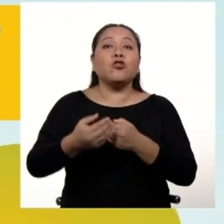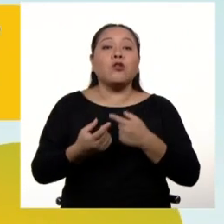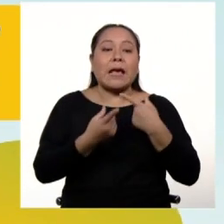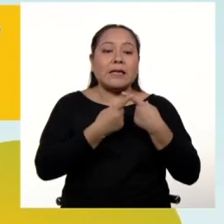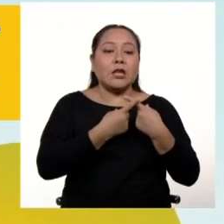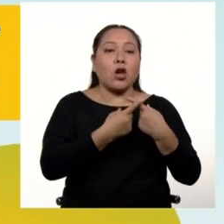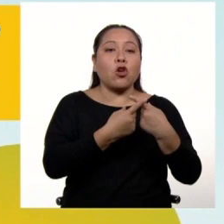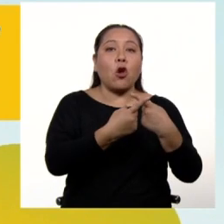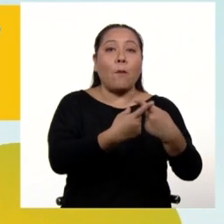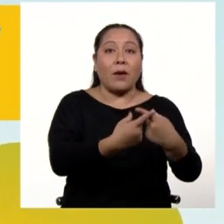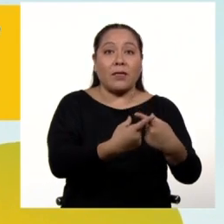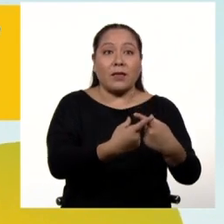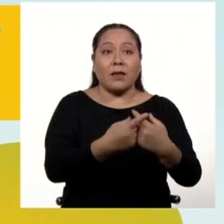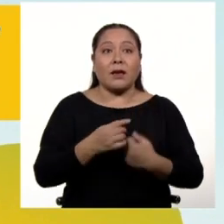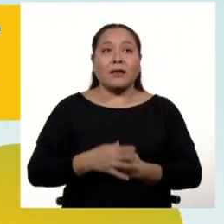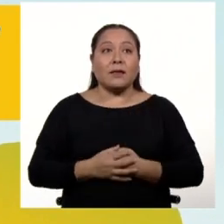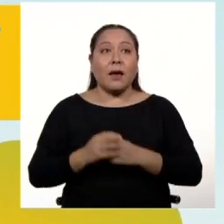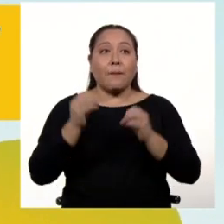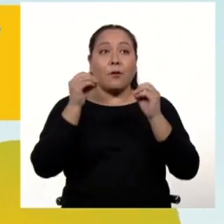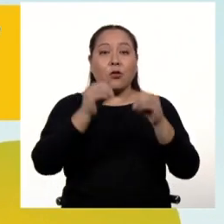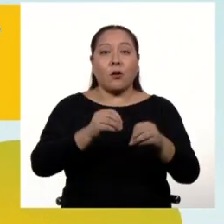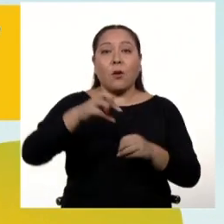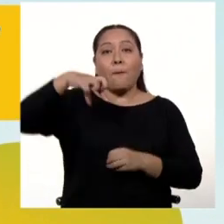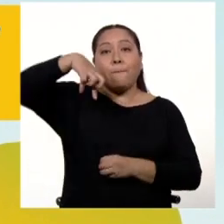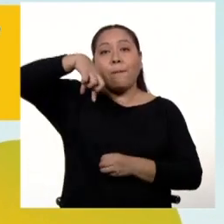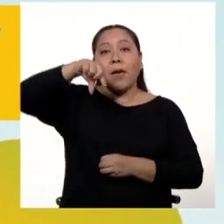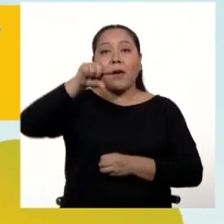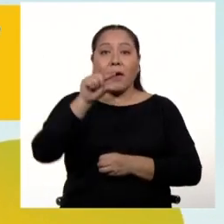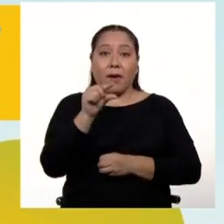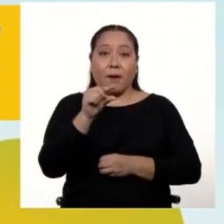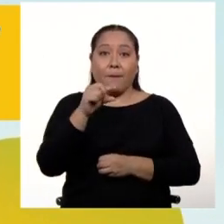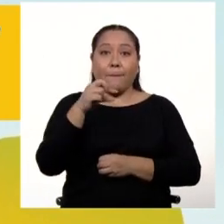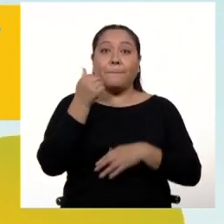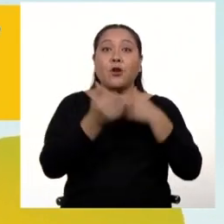que simbolizaremos con las letras P, G.